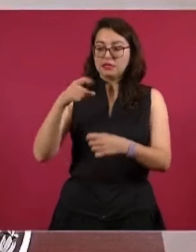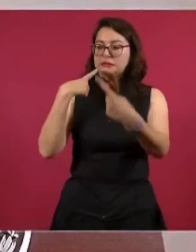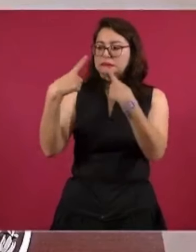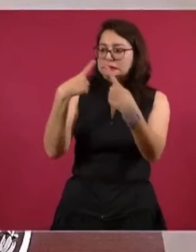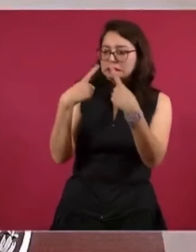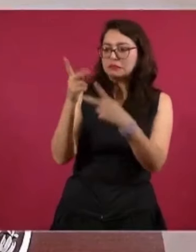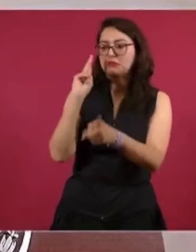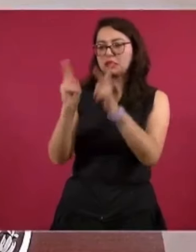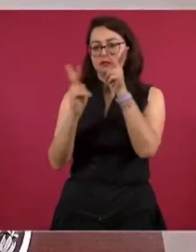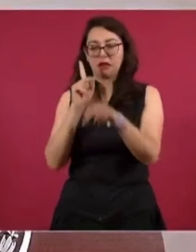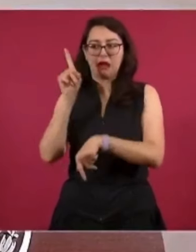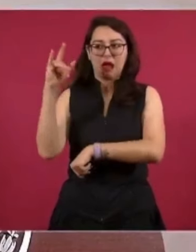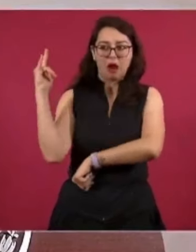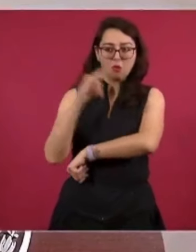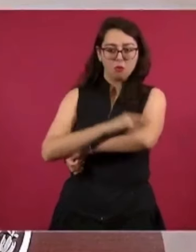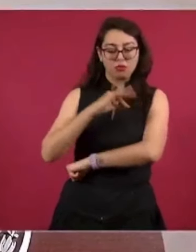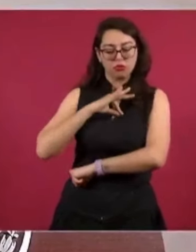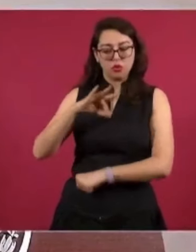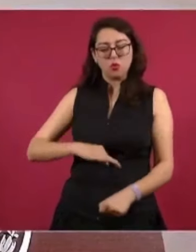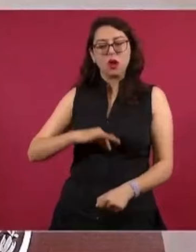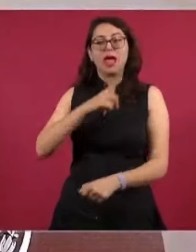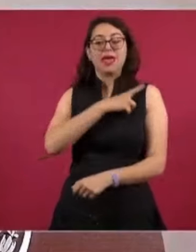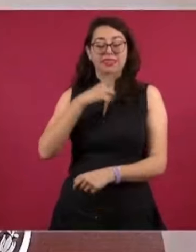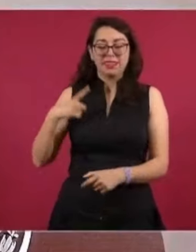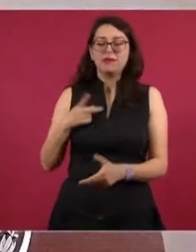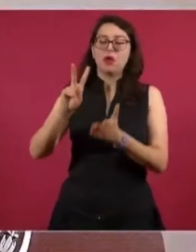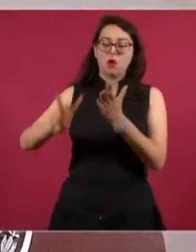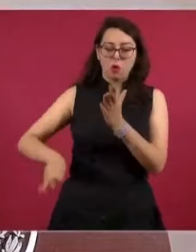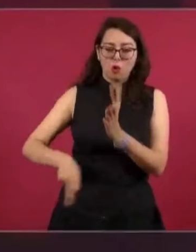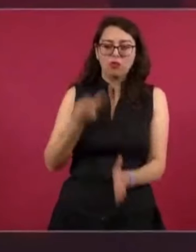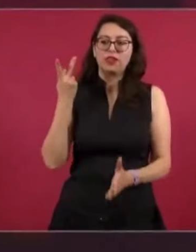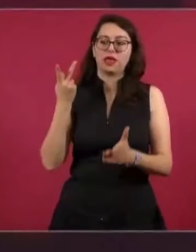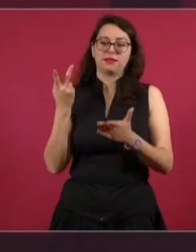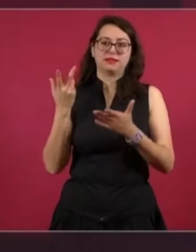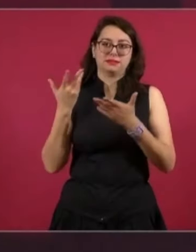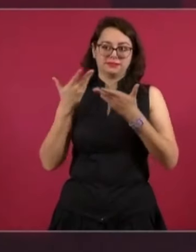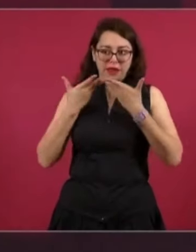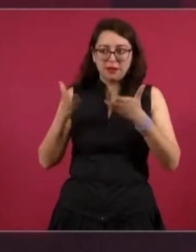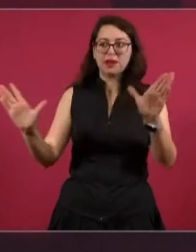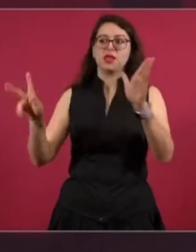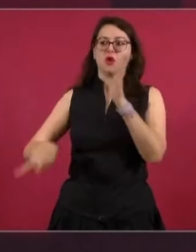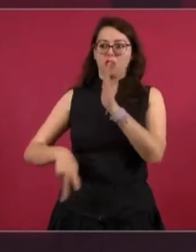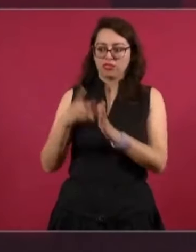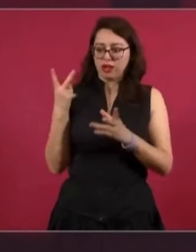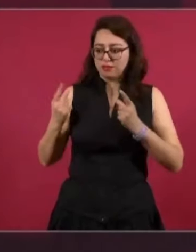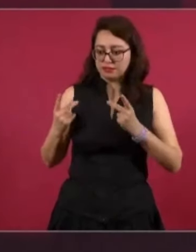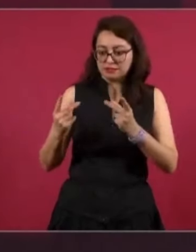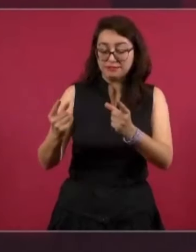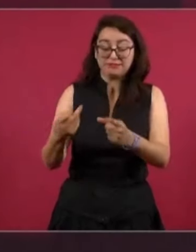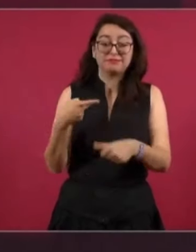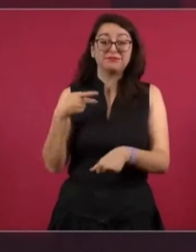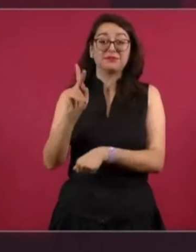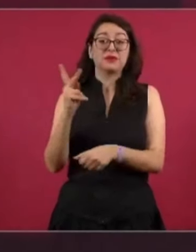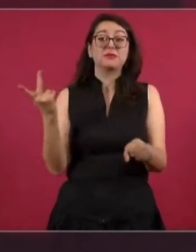aeropuerto, porque lo maneja una empresa, no hay